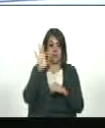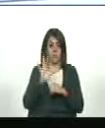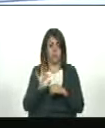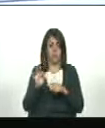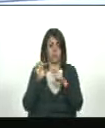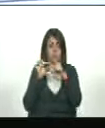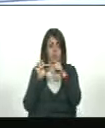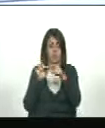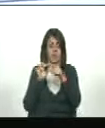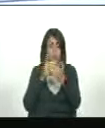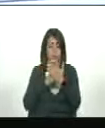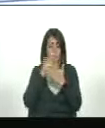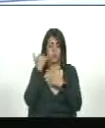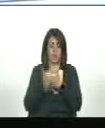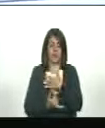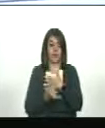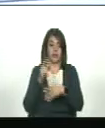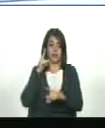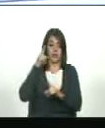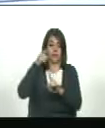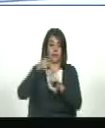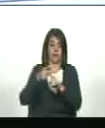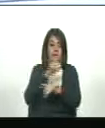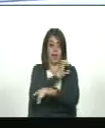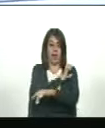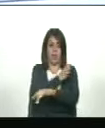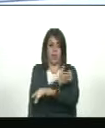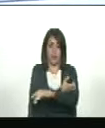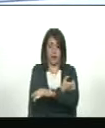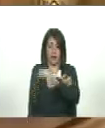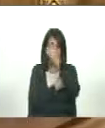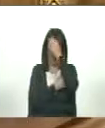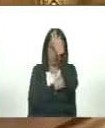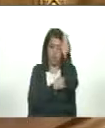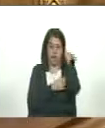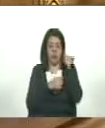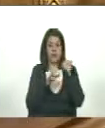35% de esos proyectos están direccionados hacia la energía eléctrica, el